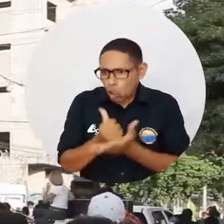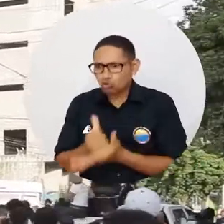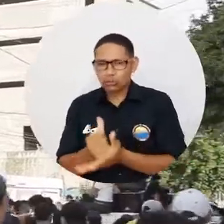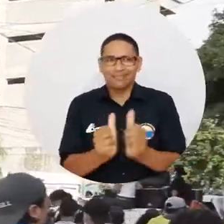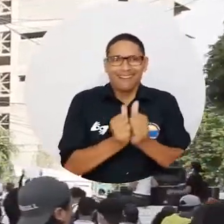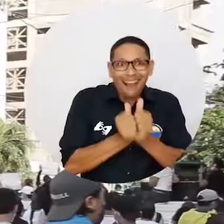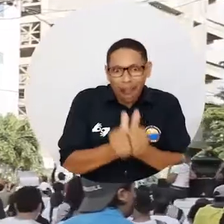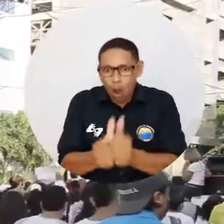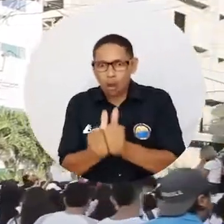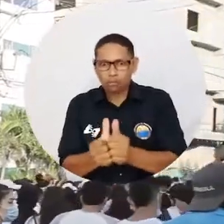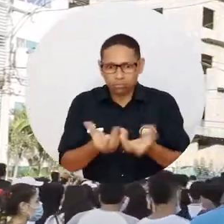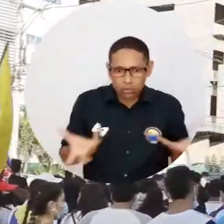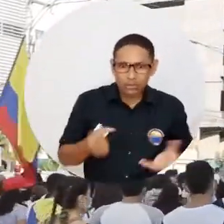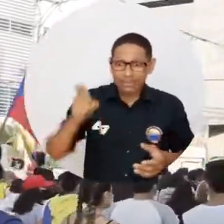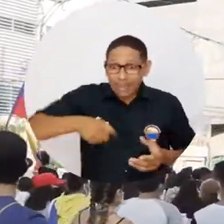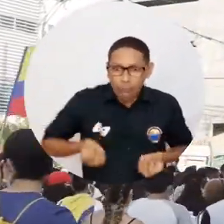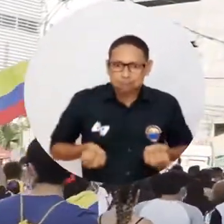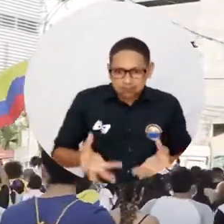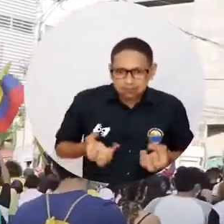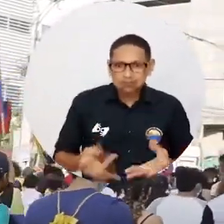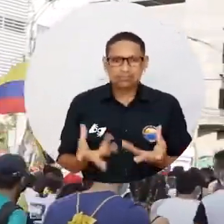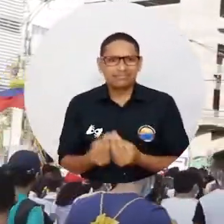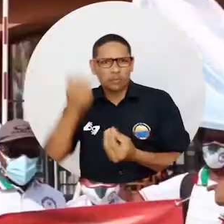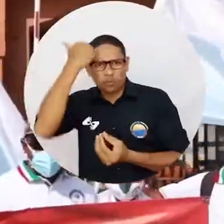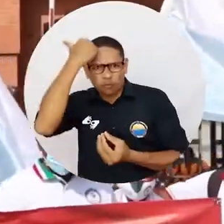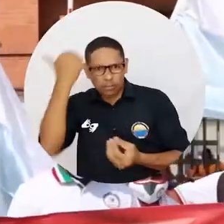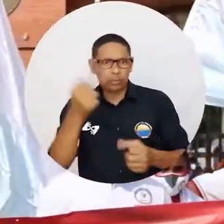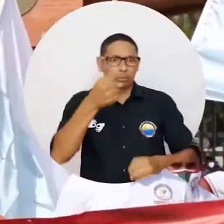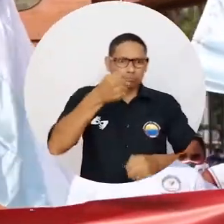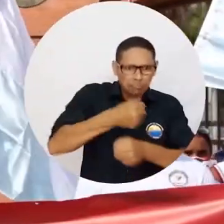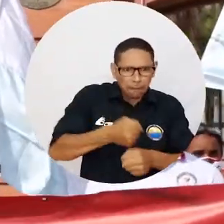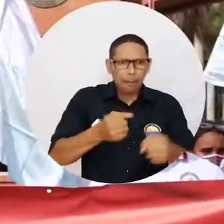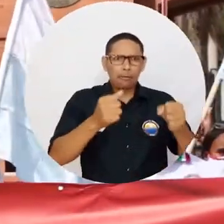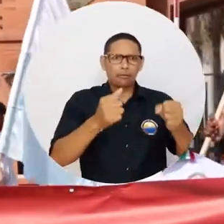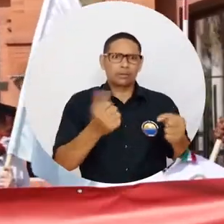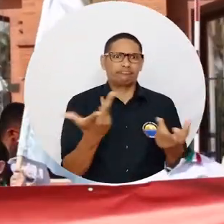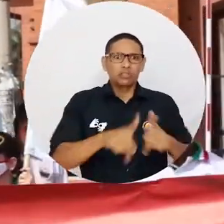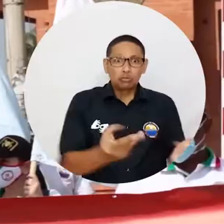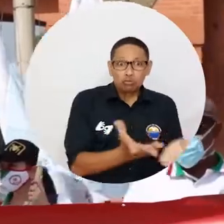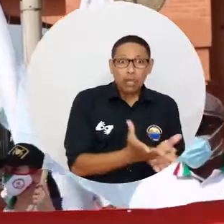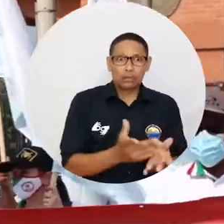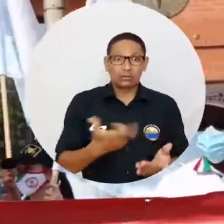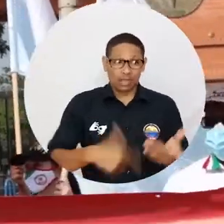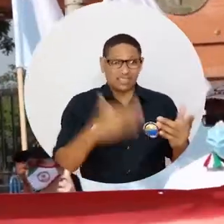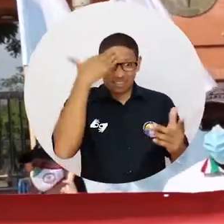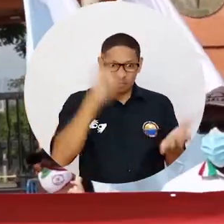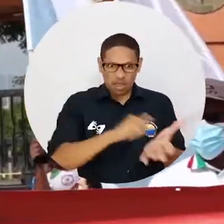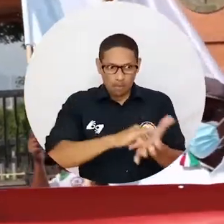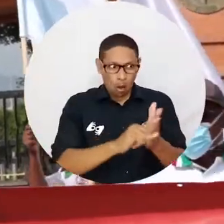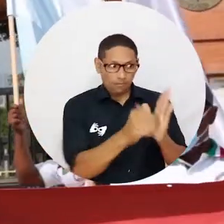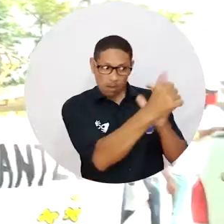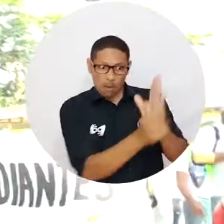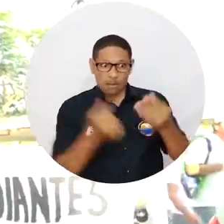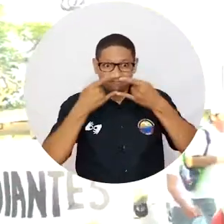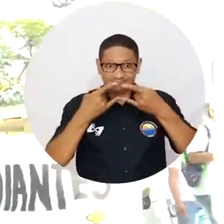y acompañamiento a las organizaciones estudiantiles, profesorales y de trabajadores que de manera voluntaria y cumpliendo con los protocolos de